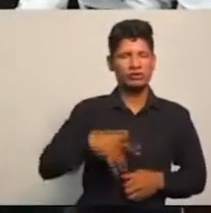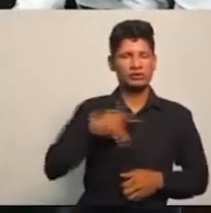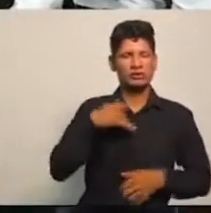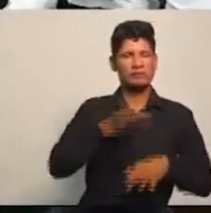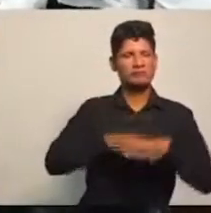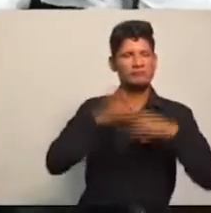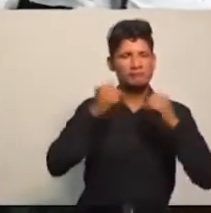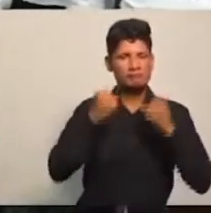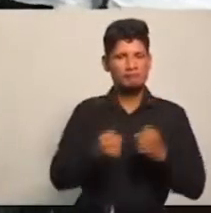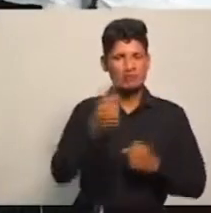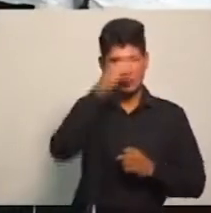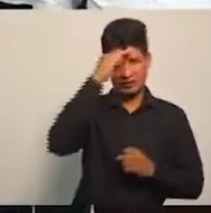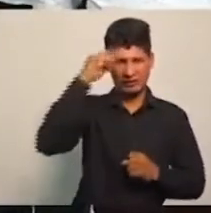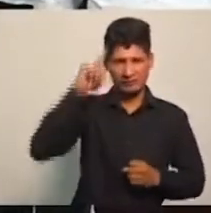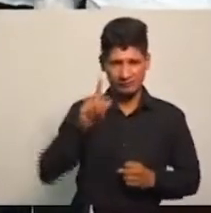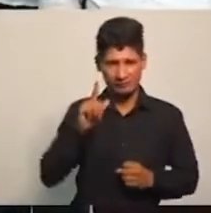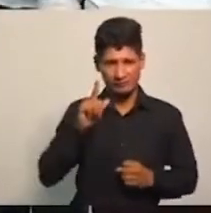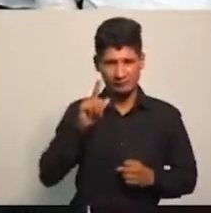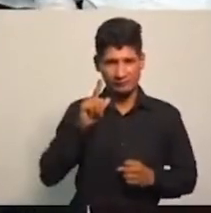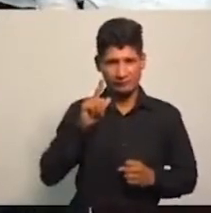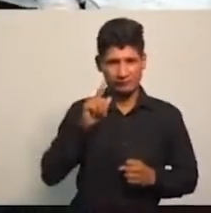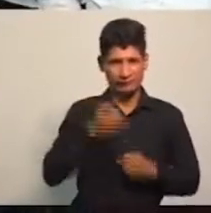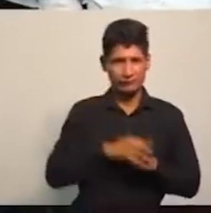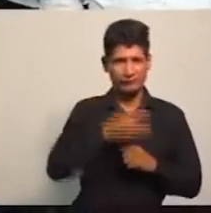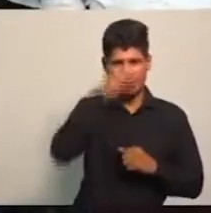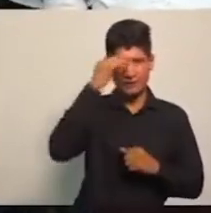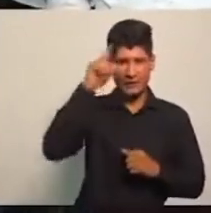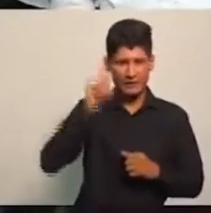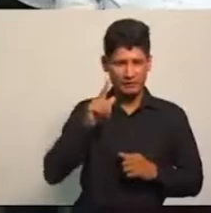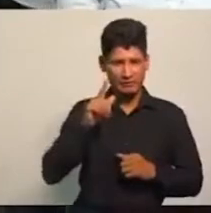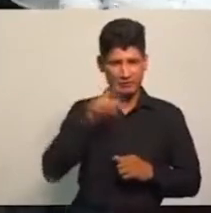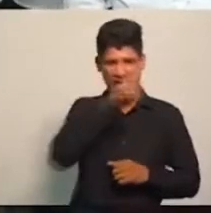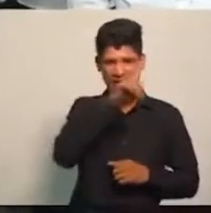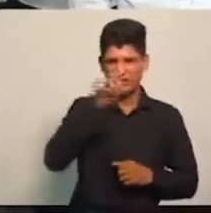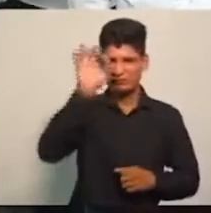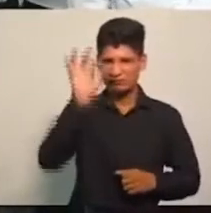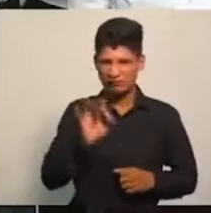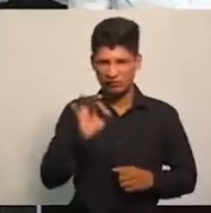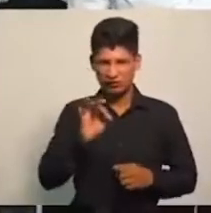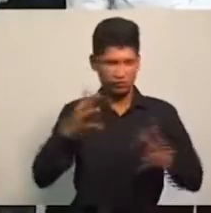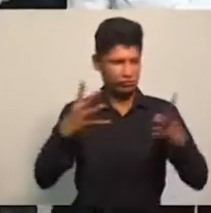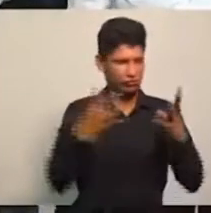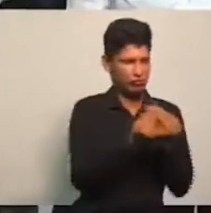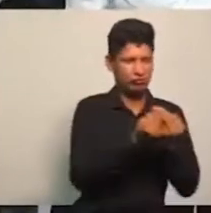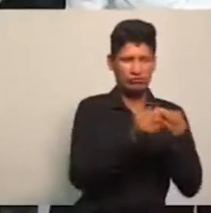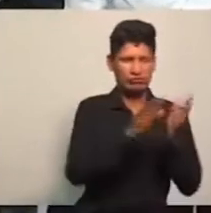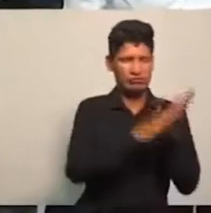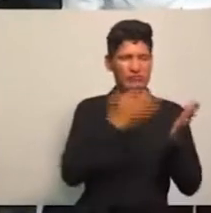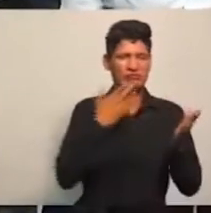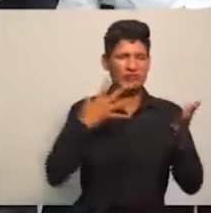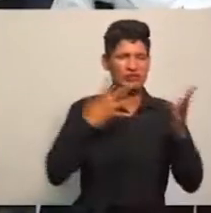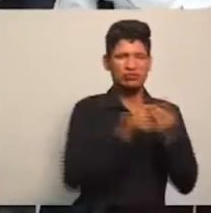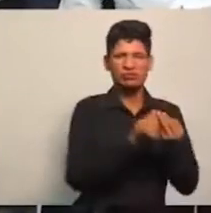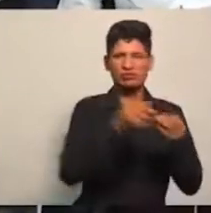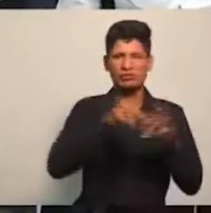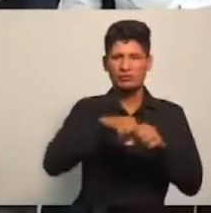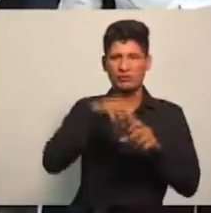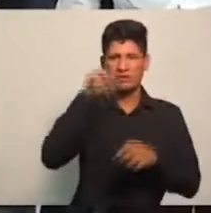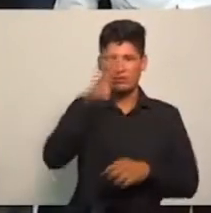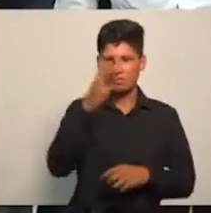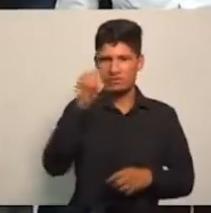que Mara les ama, se apega 100% a los principios de la Cuarta Transformación.